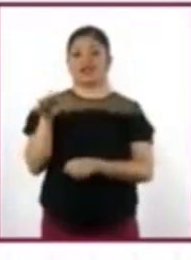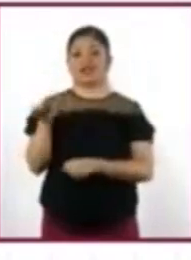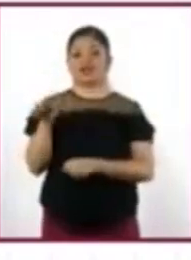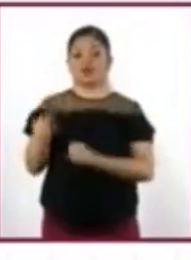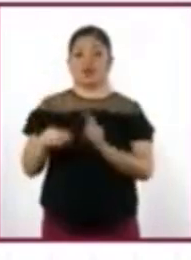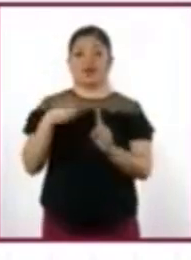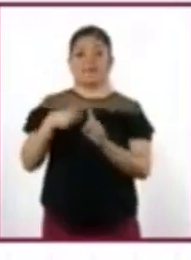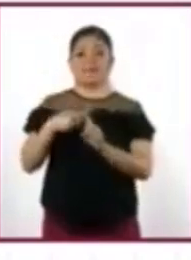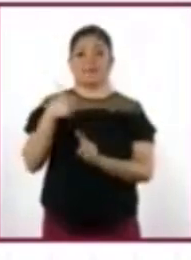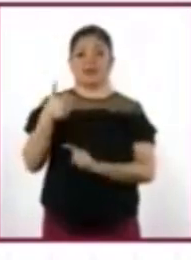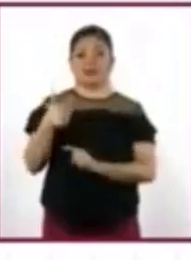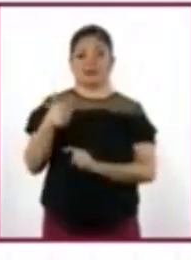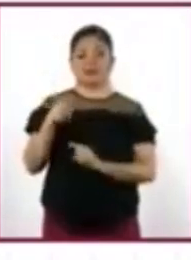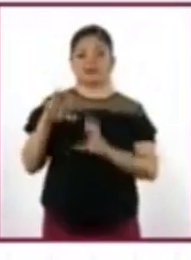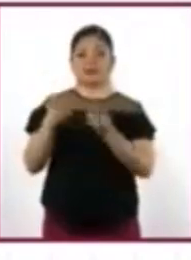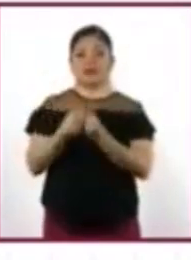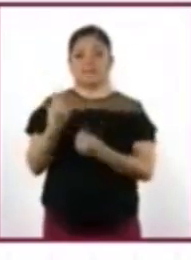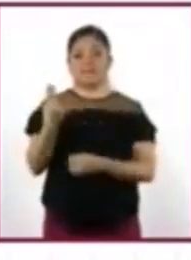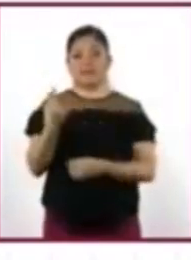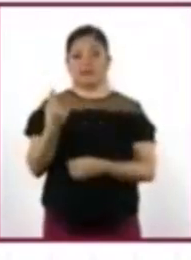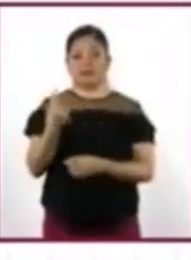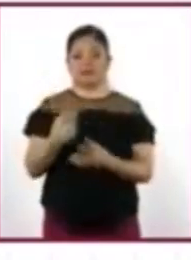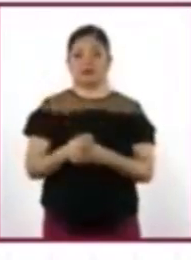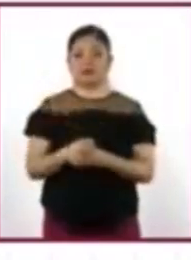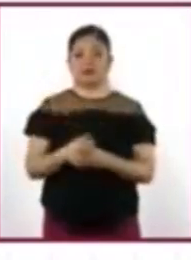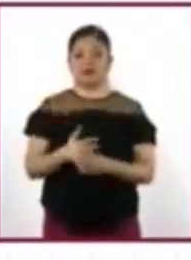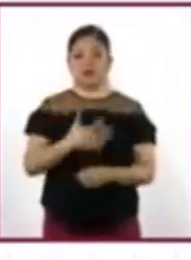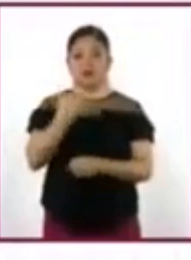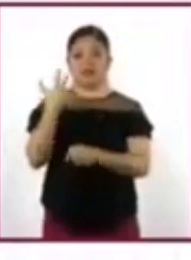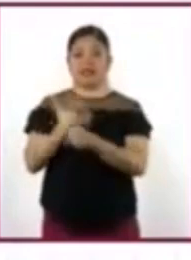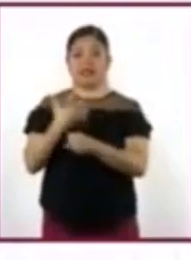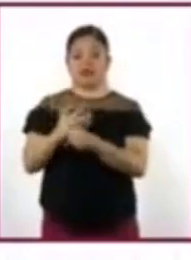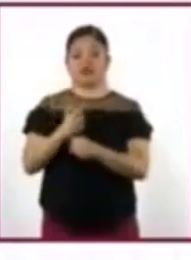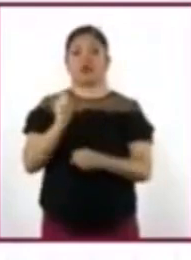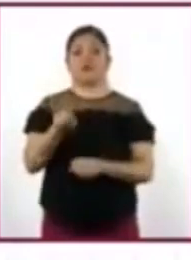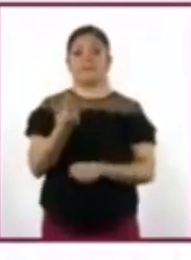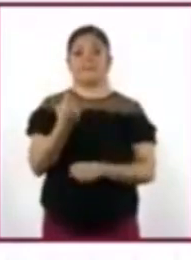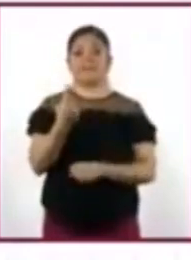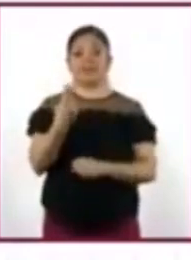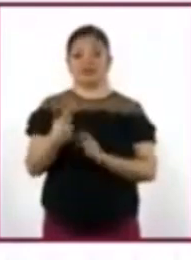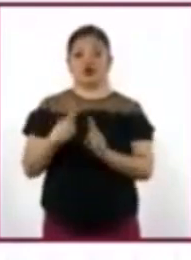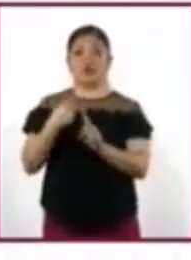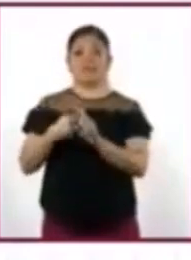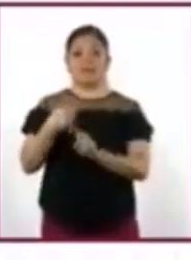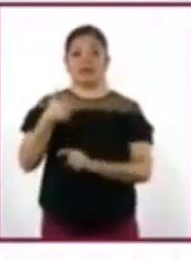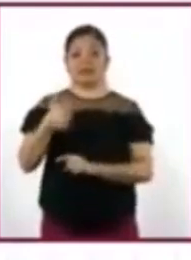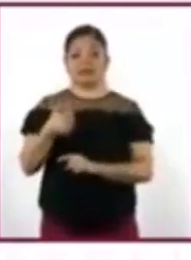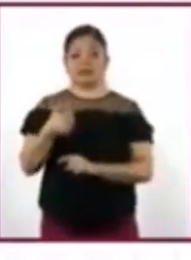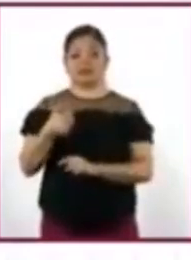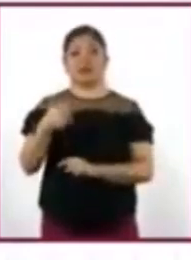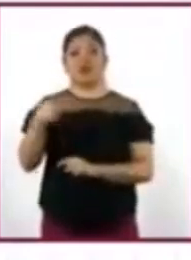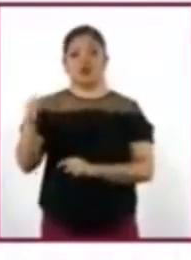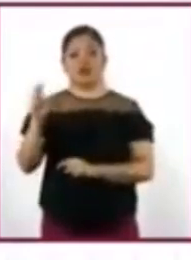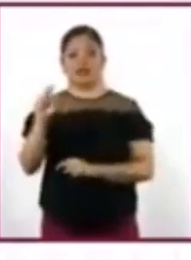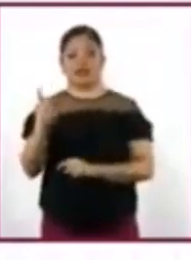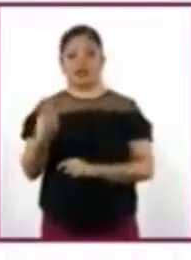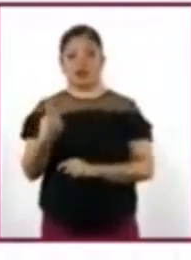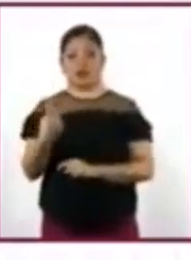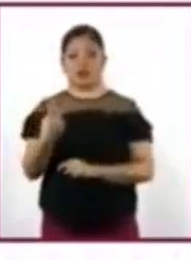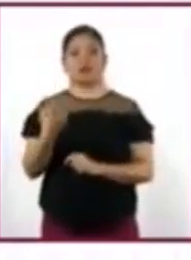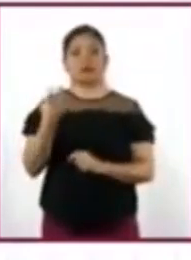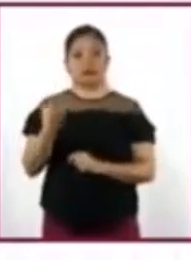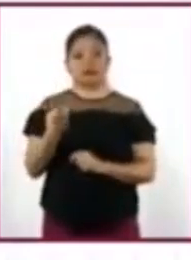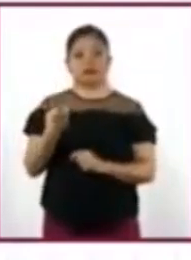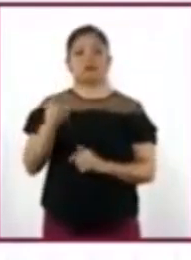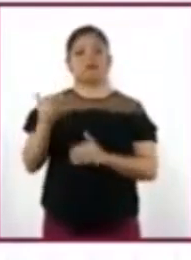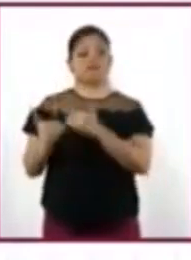19 más 6, que es 25. El quinto término es 25 más 6, que es 31. Y